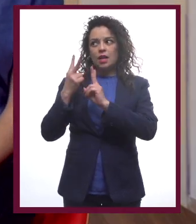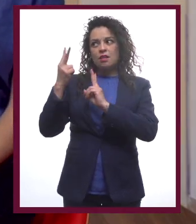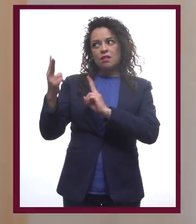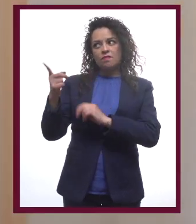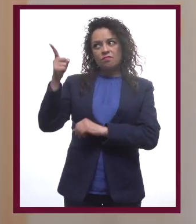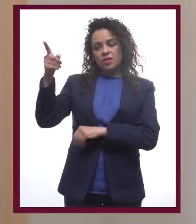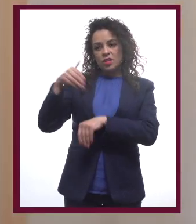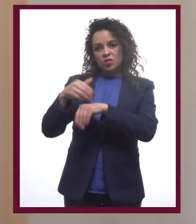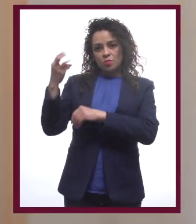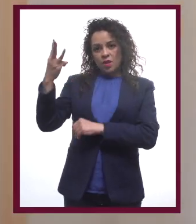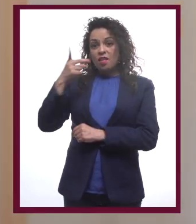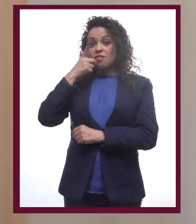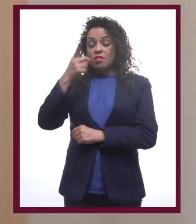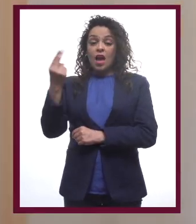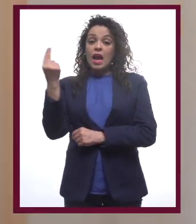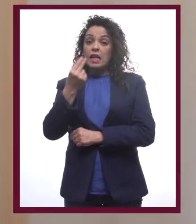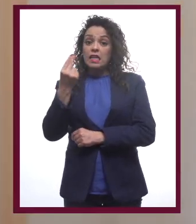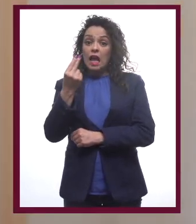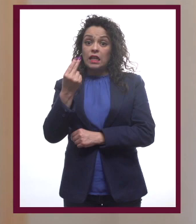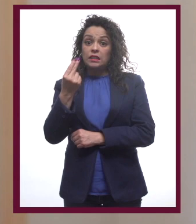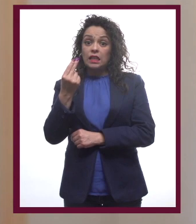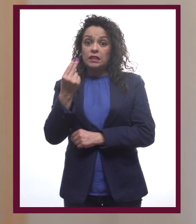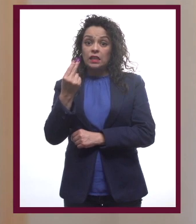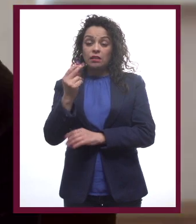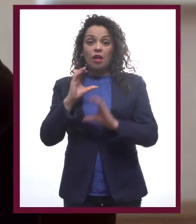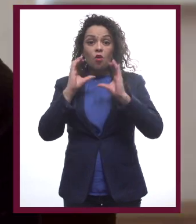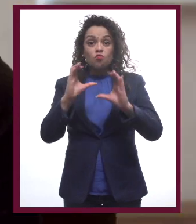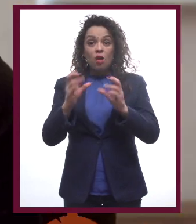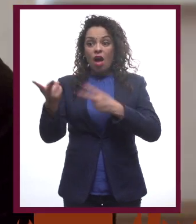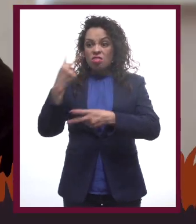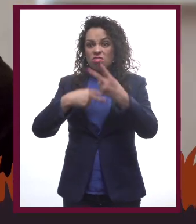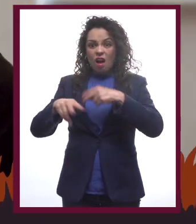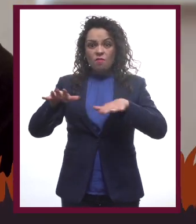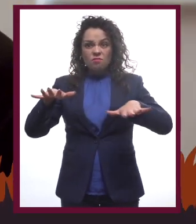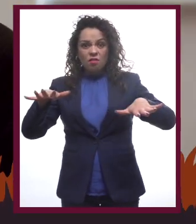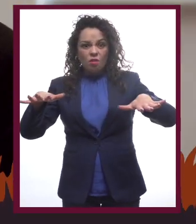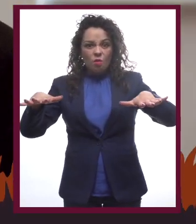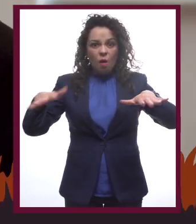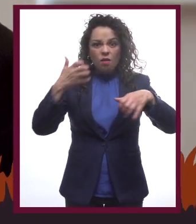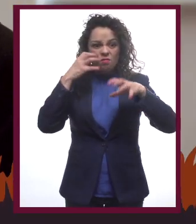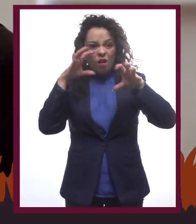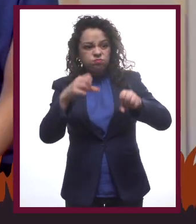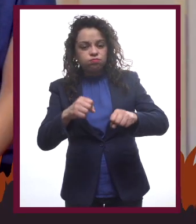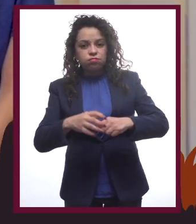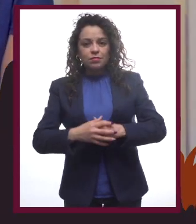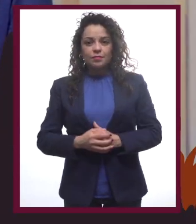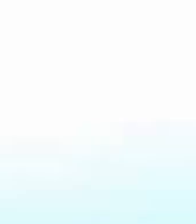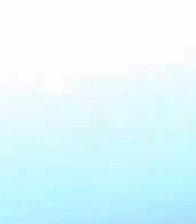Es del vecino del 3. Dice que hay que estar preparados para una invasión zombie.